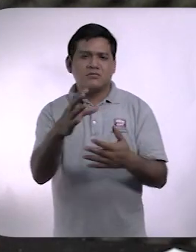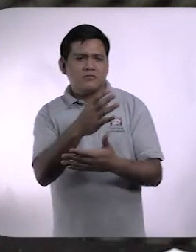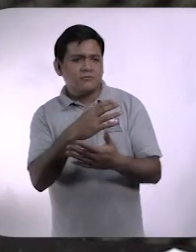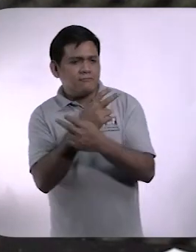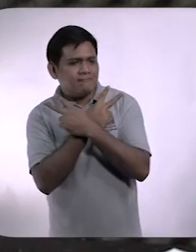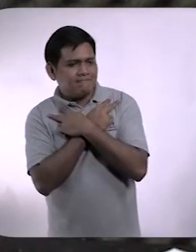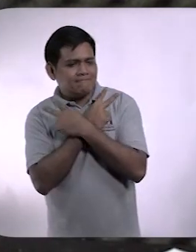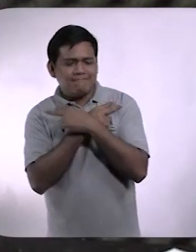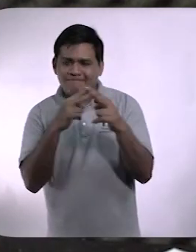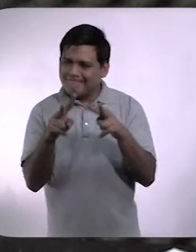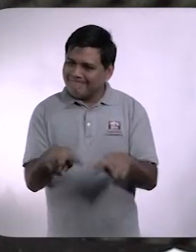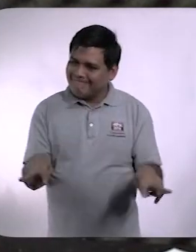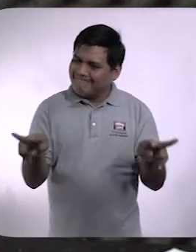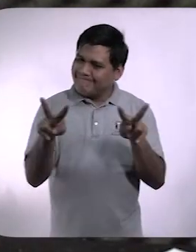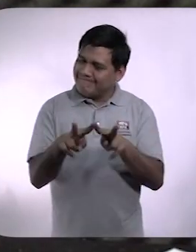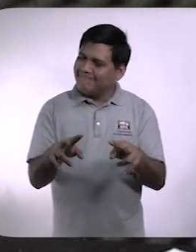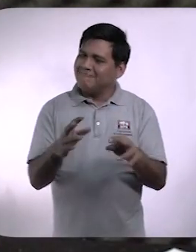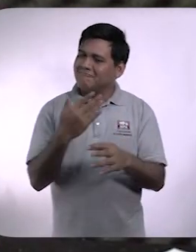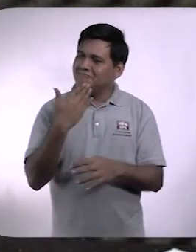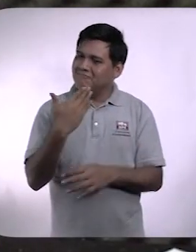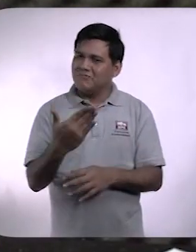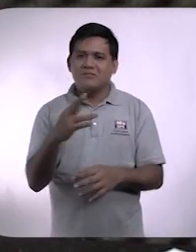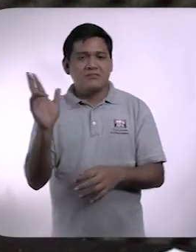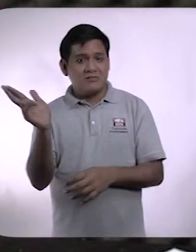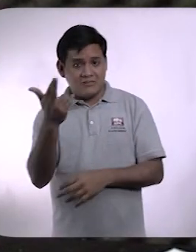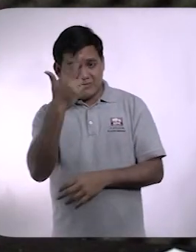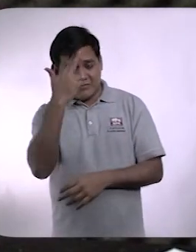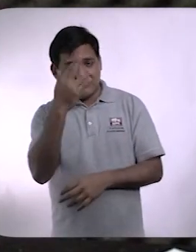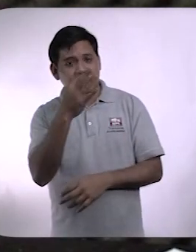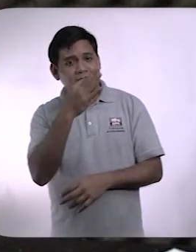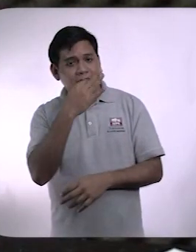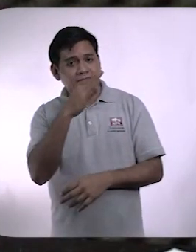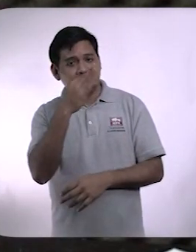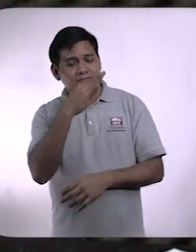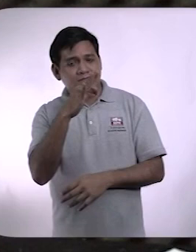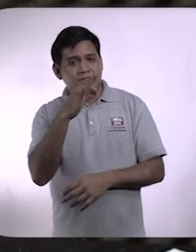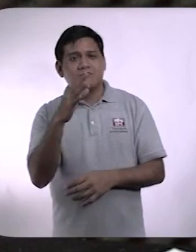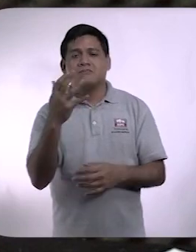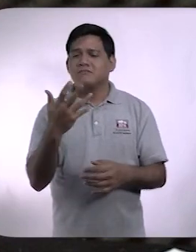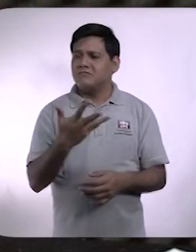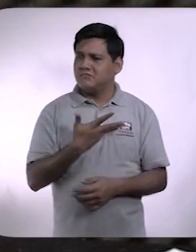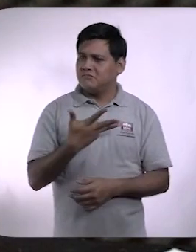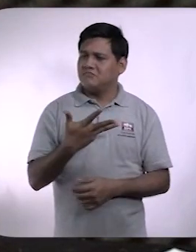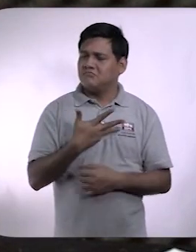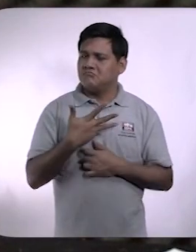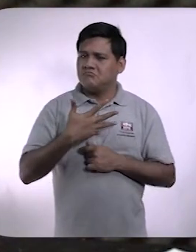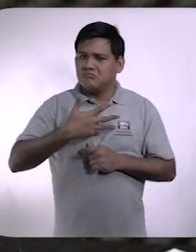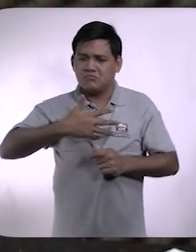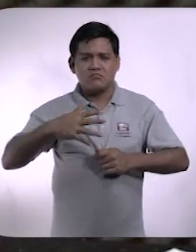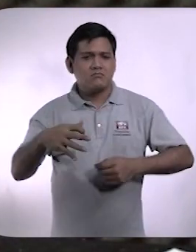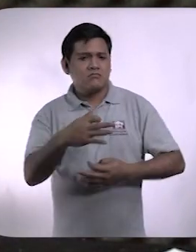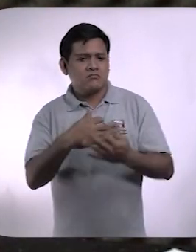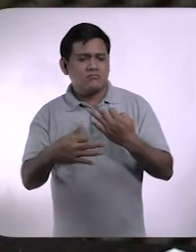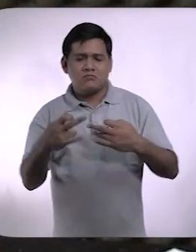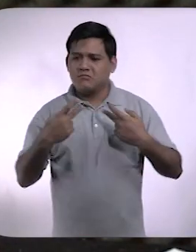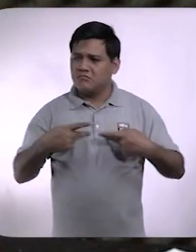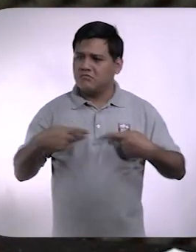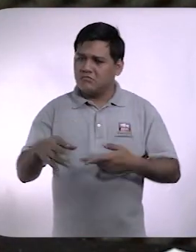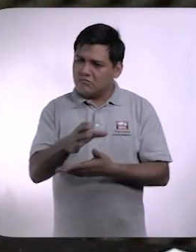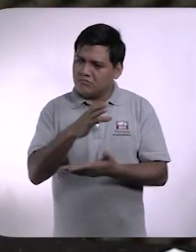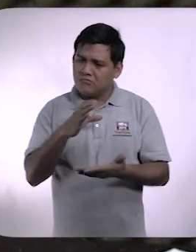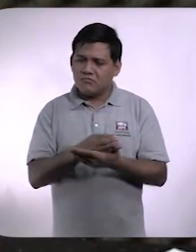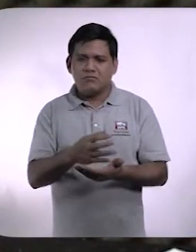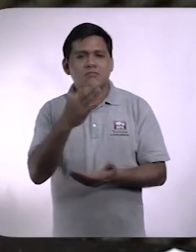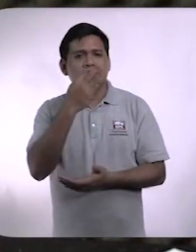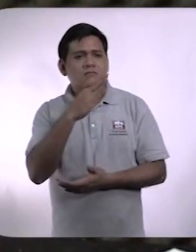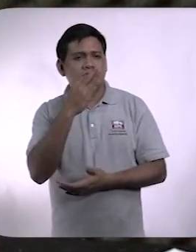posible, y pues recordemos que esta fiesta la deben de tomar las ciudadanas y los ciudadanos, es